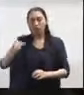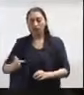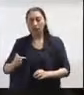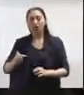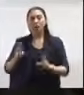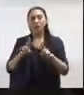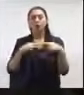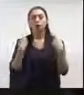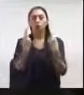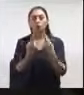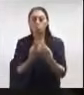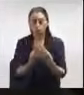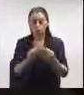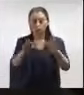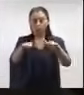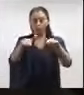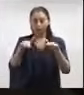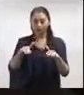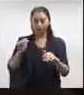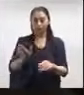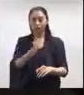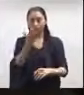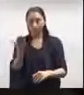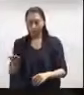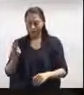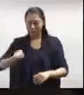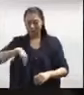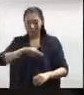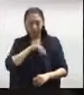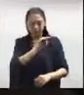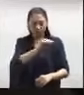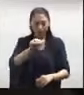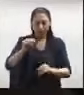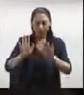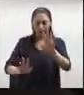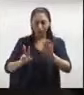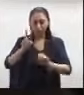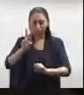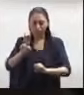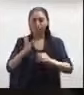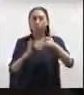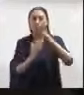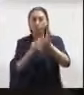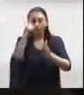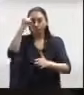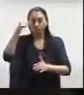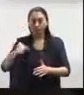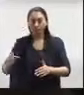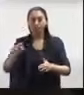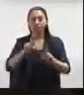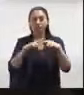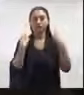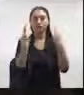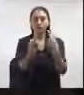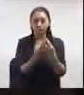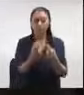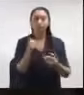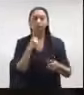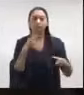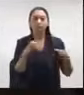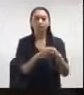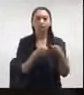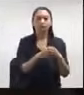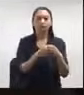Sin embargo, el día de ayer fuimos convocados a las 12 del mediodía a la instancia de jefes de bloque y por diferentes razones